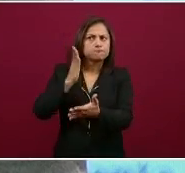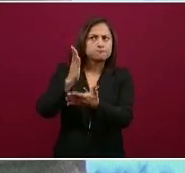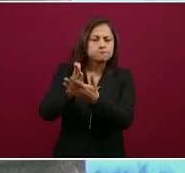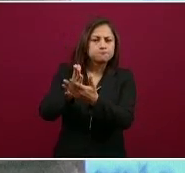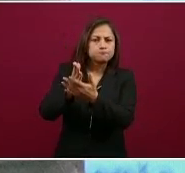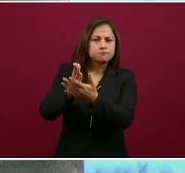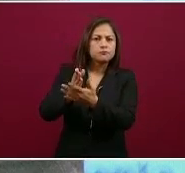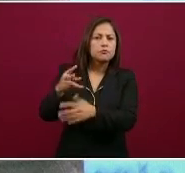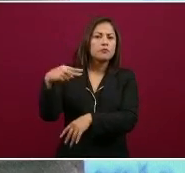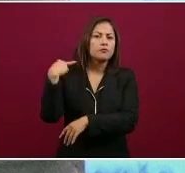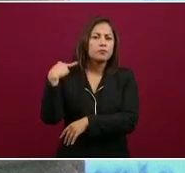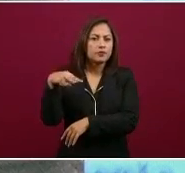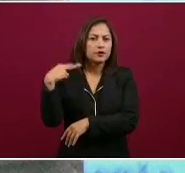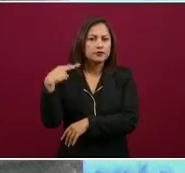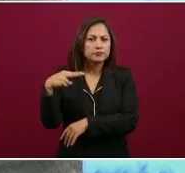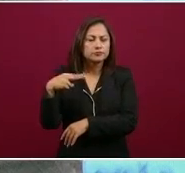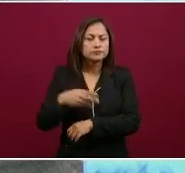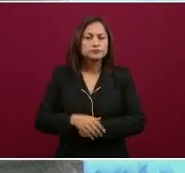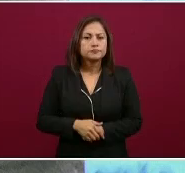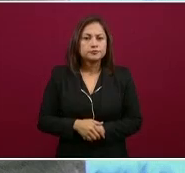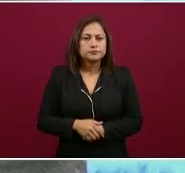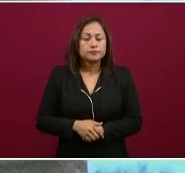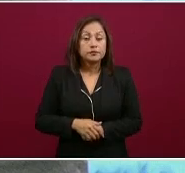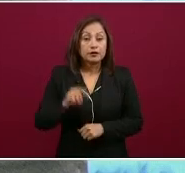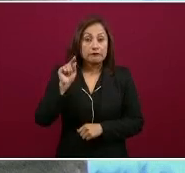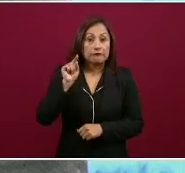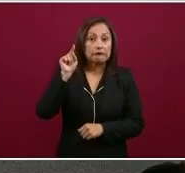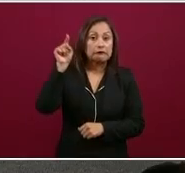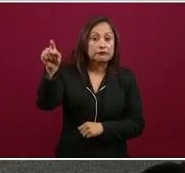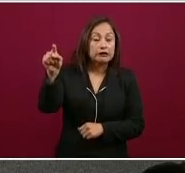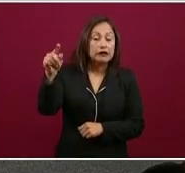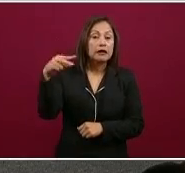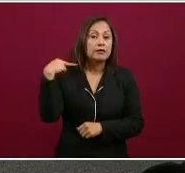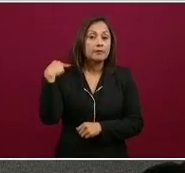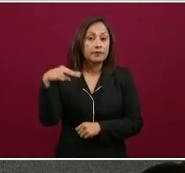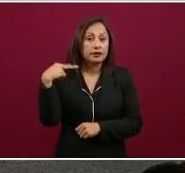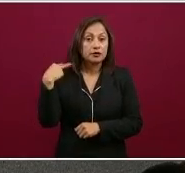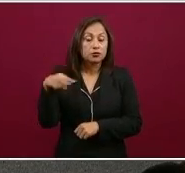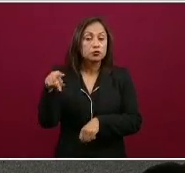a tener allá a la misma hora